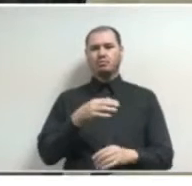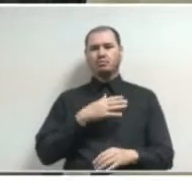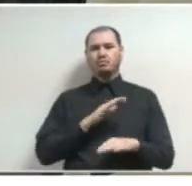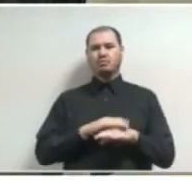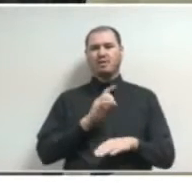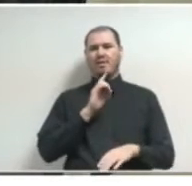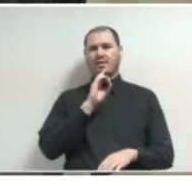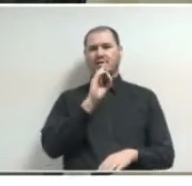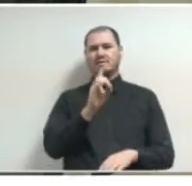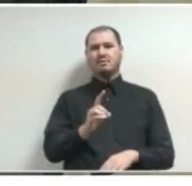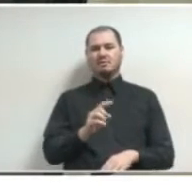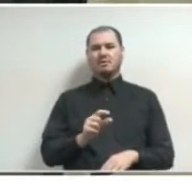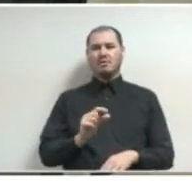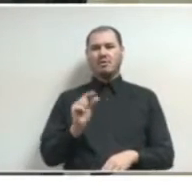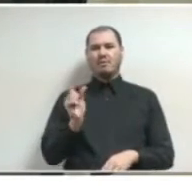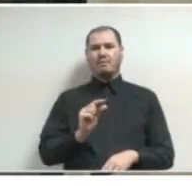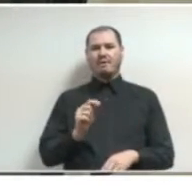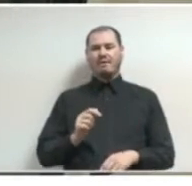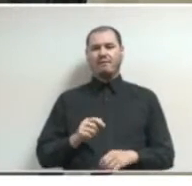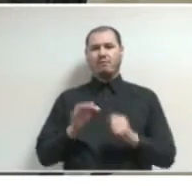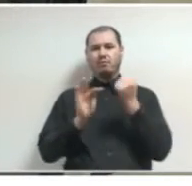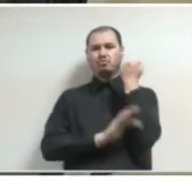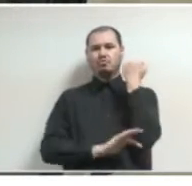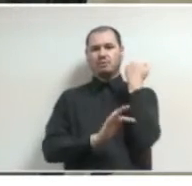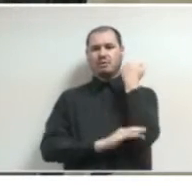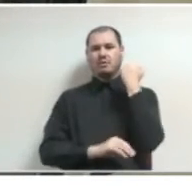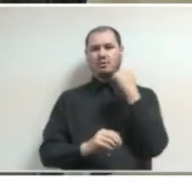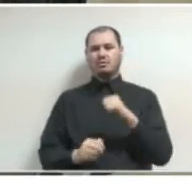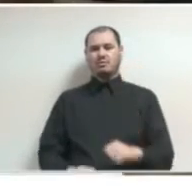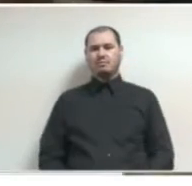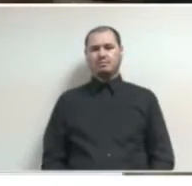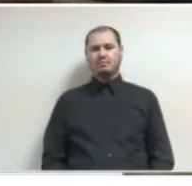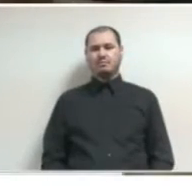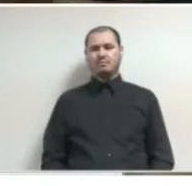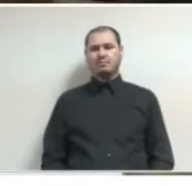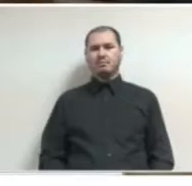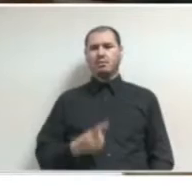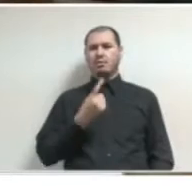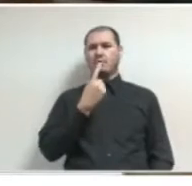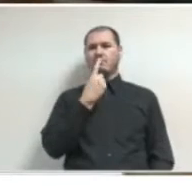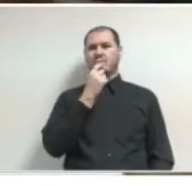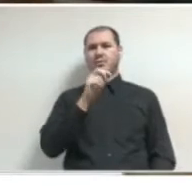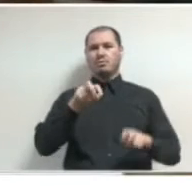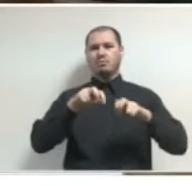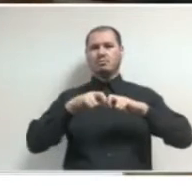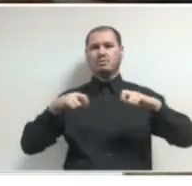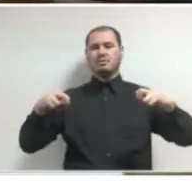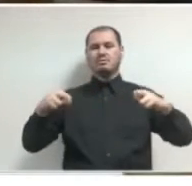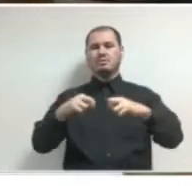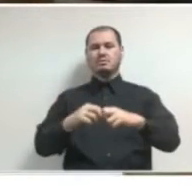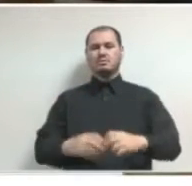punto decisiones confirmación de funcionario reservado poder judicial para vete